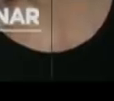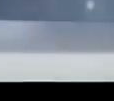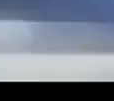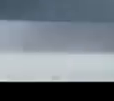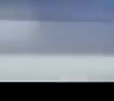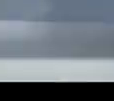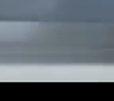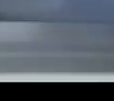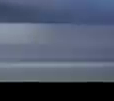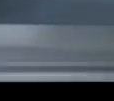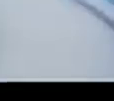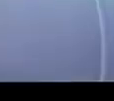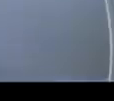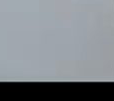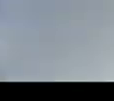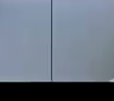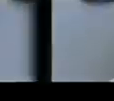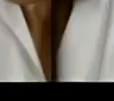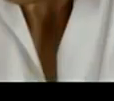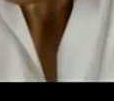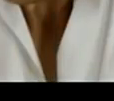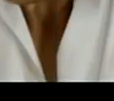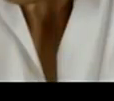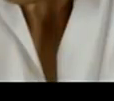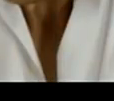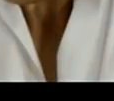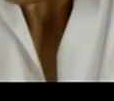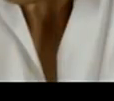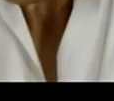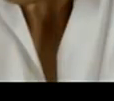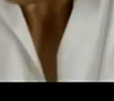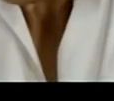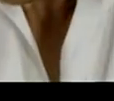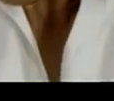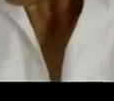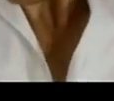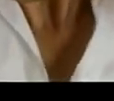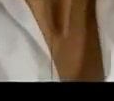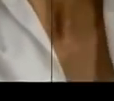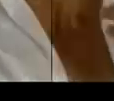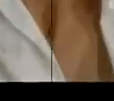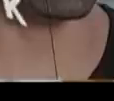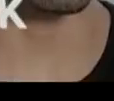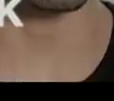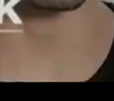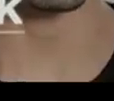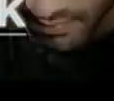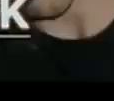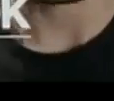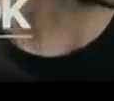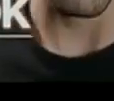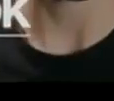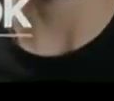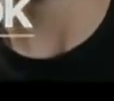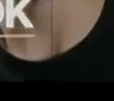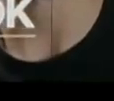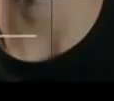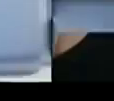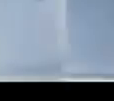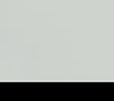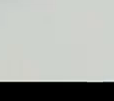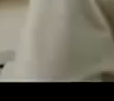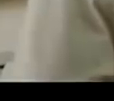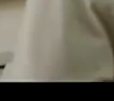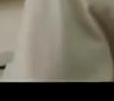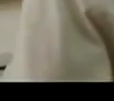Nueva cera para peinar Ego. Toma un poco, esparce, moldea y evoluciona tu look. Cera